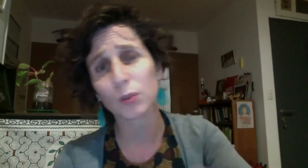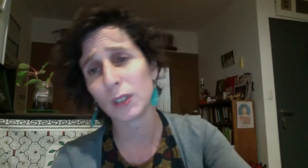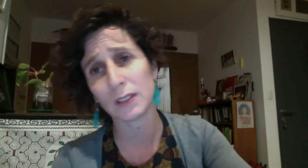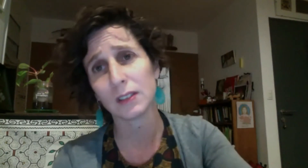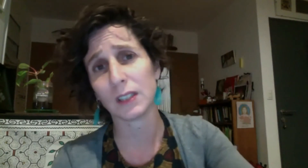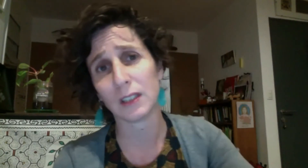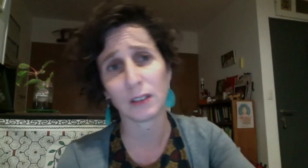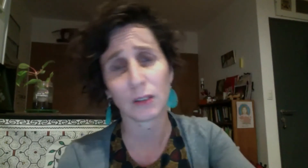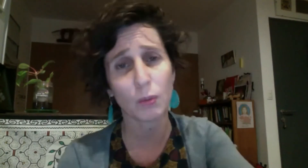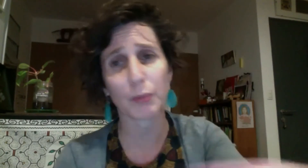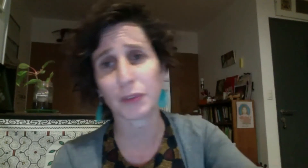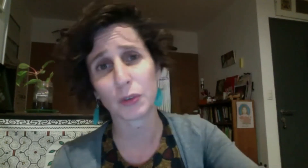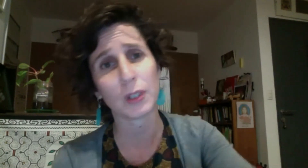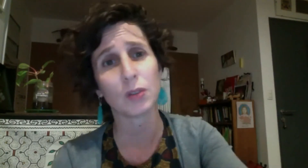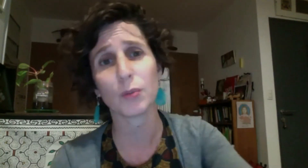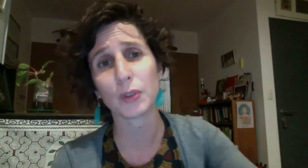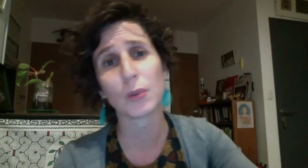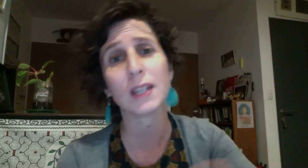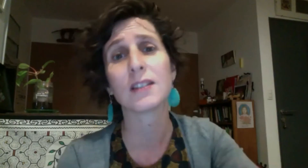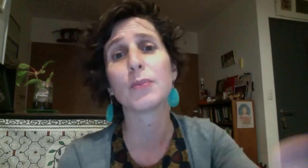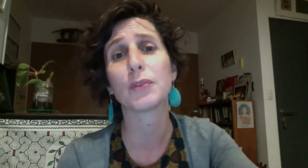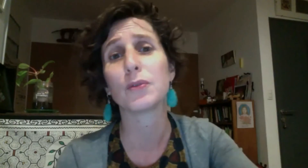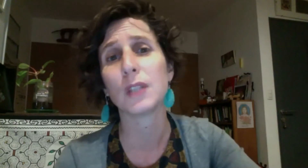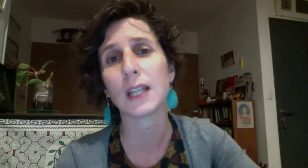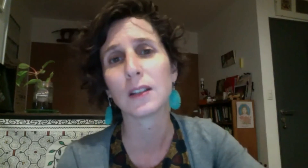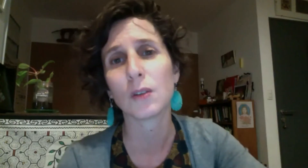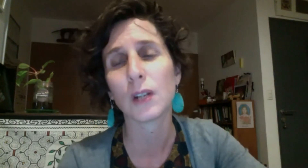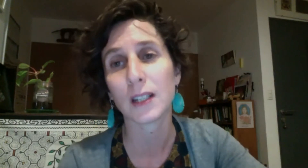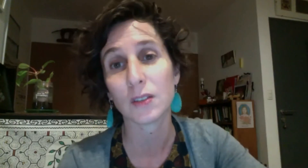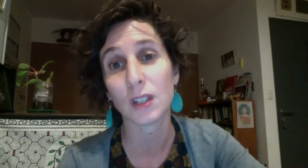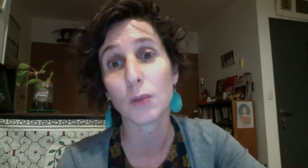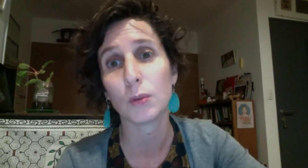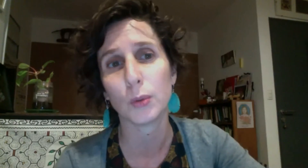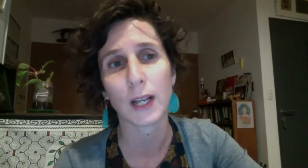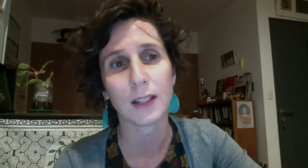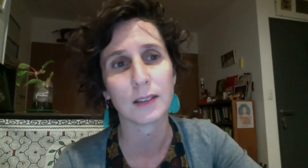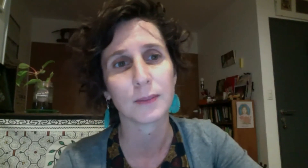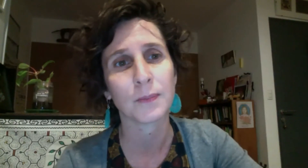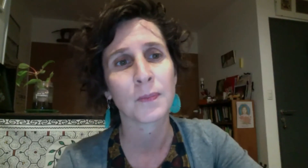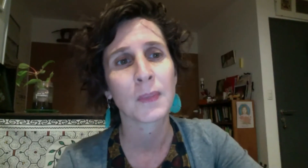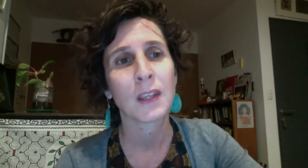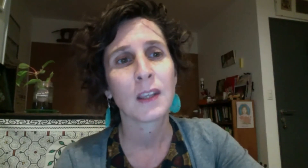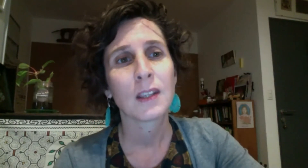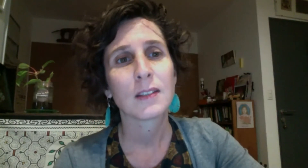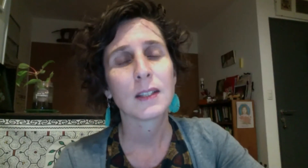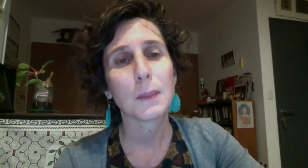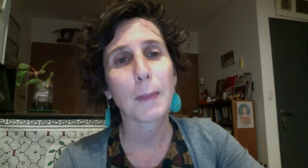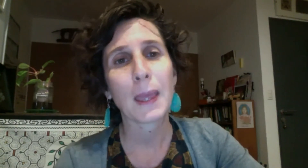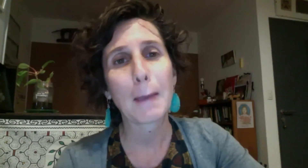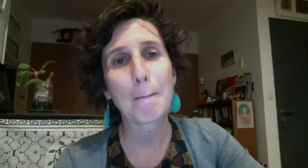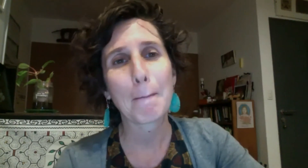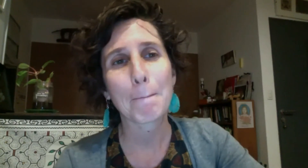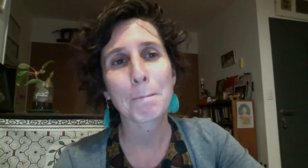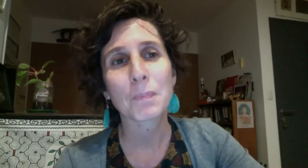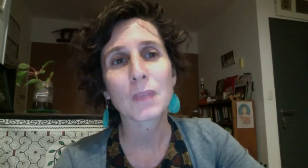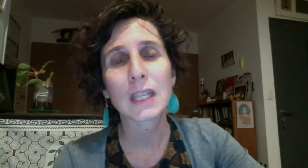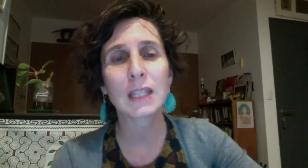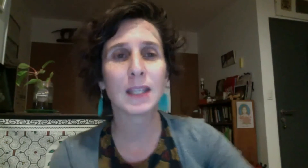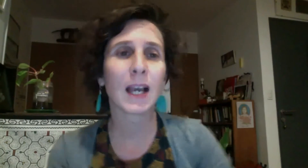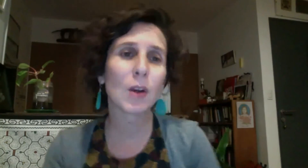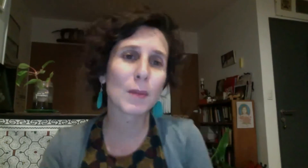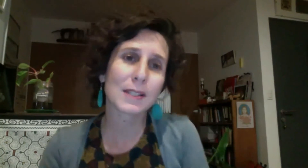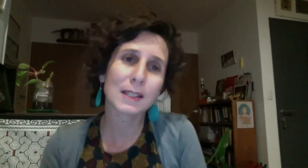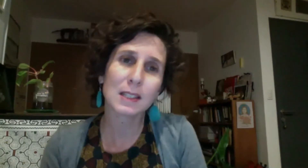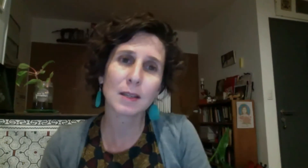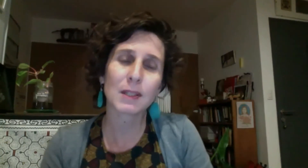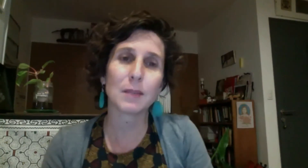nosotros como profesores o como estudiantes en profundidad con creaciones culturales, ¿sí? Ya